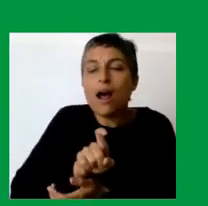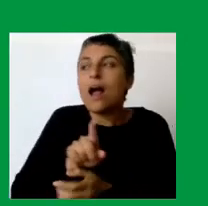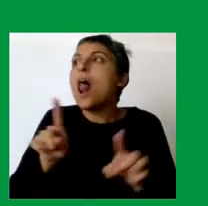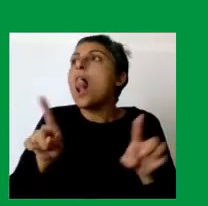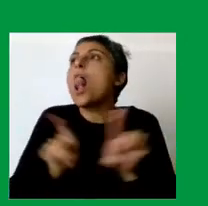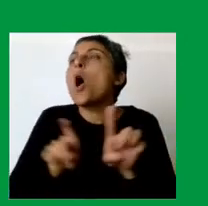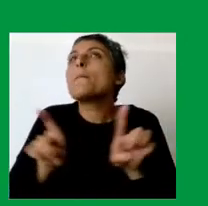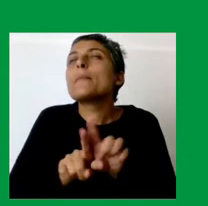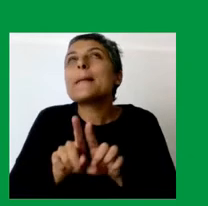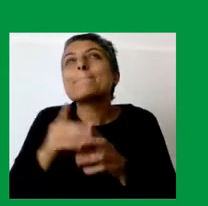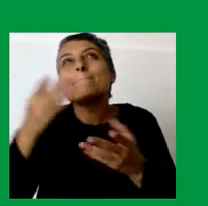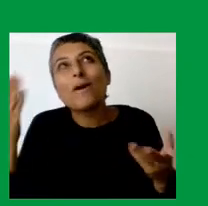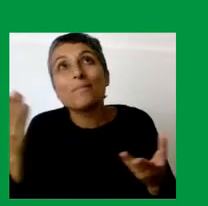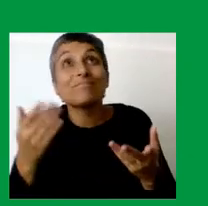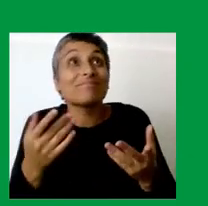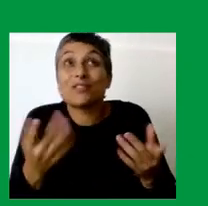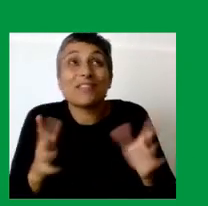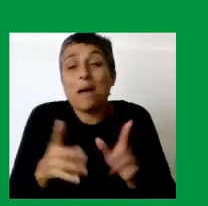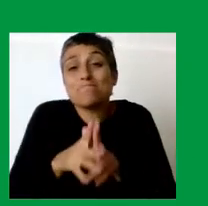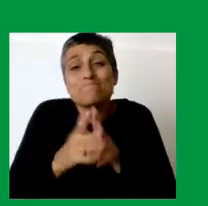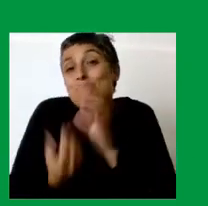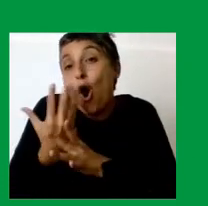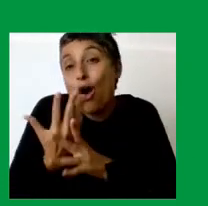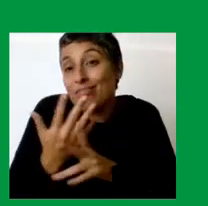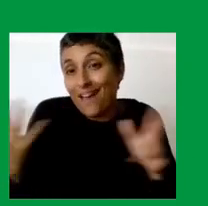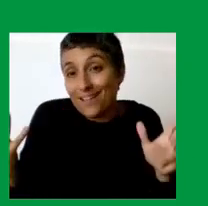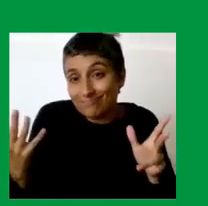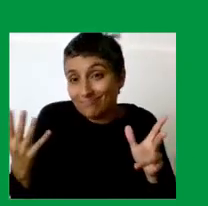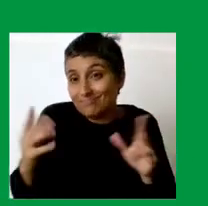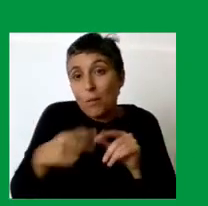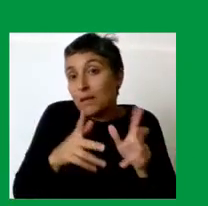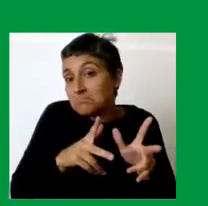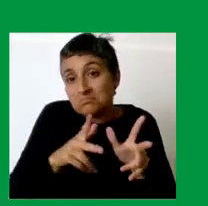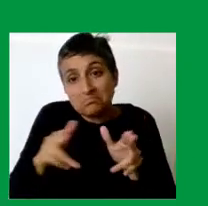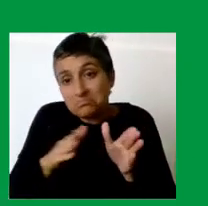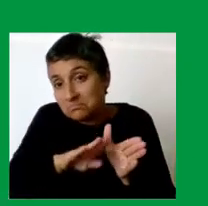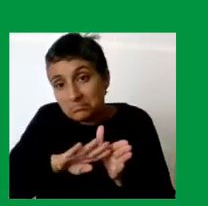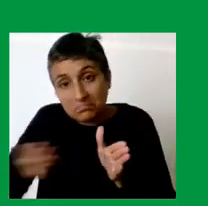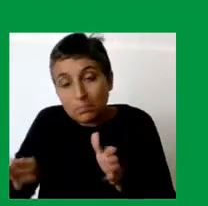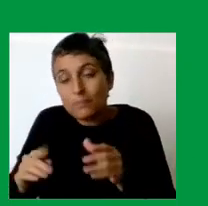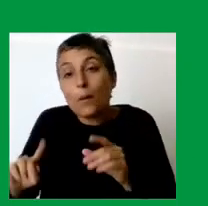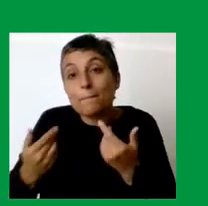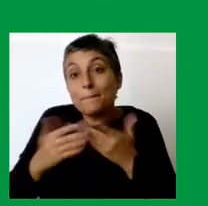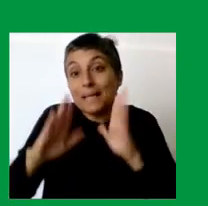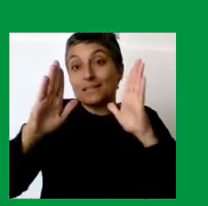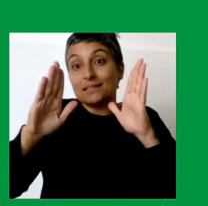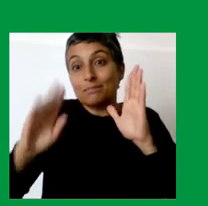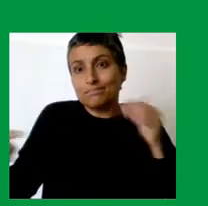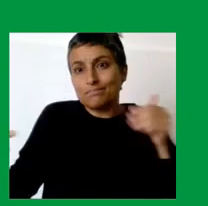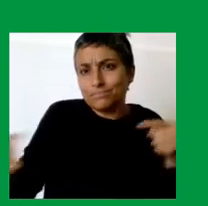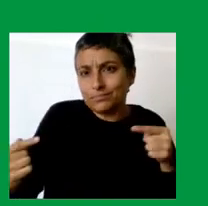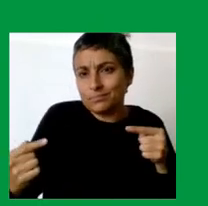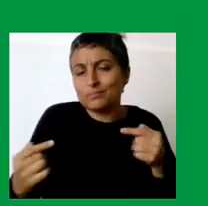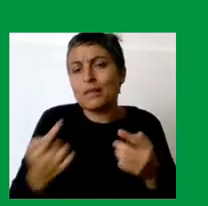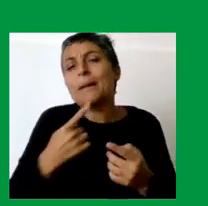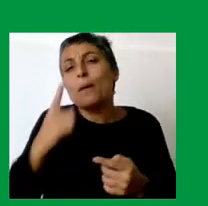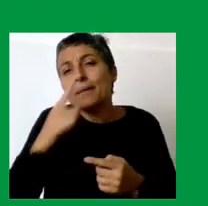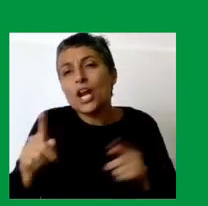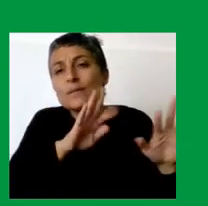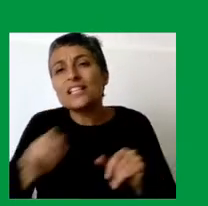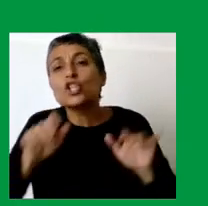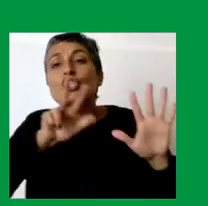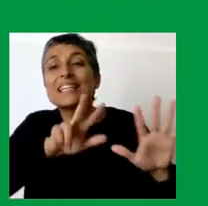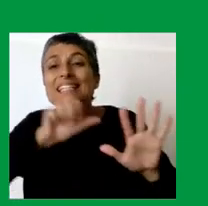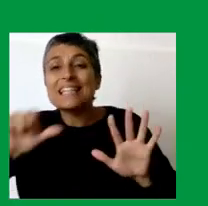también, fueron tendencias que después se establecieron, pero con estas tensiones, ¿no? Por ejemplo, en el año 1986 en